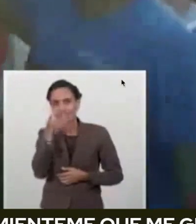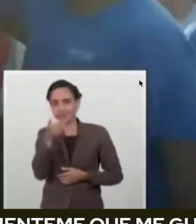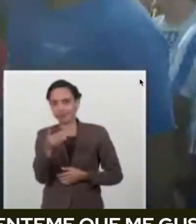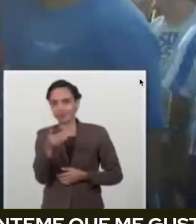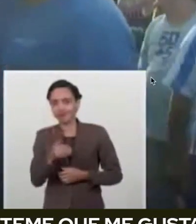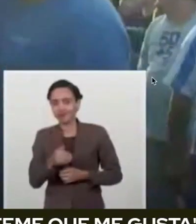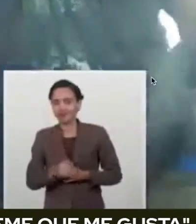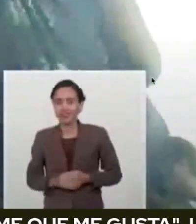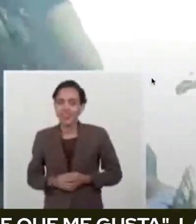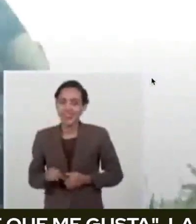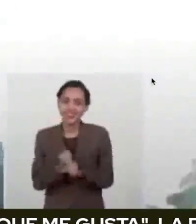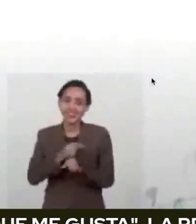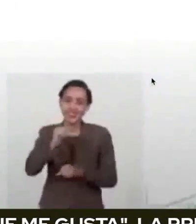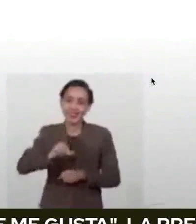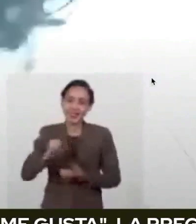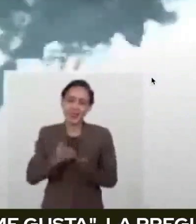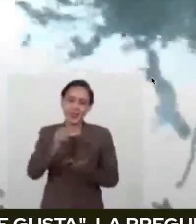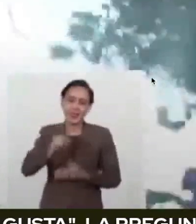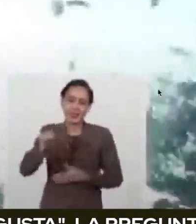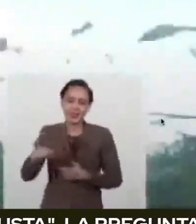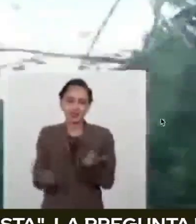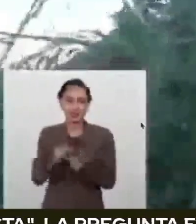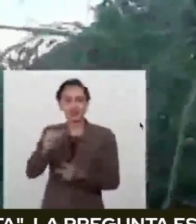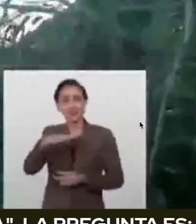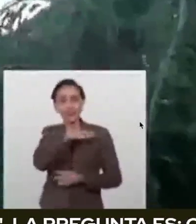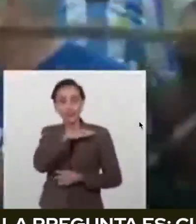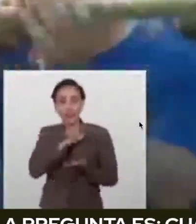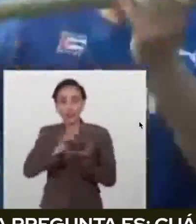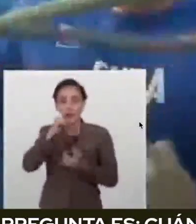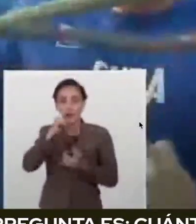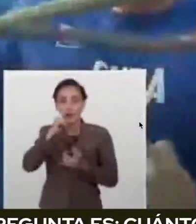Mira repite a tu marido haciendo fuerza